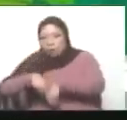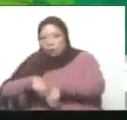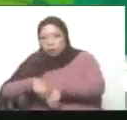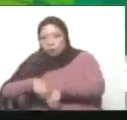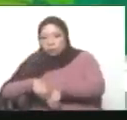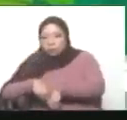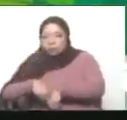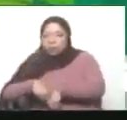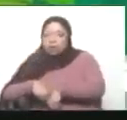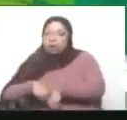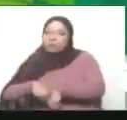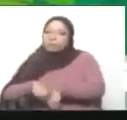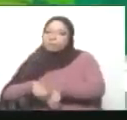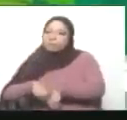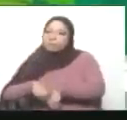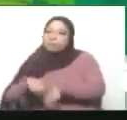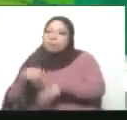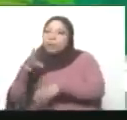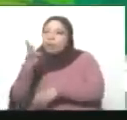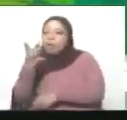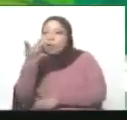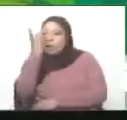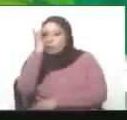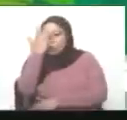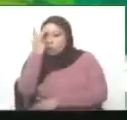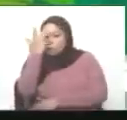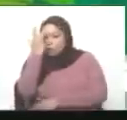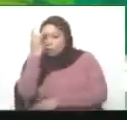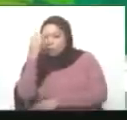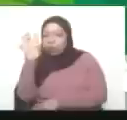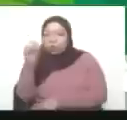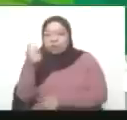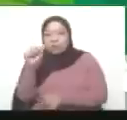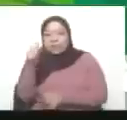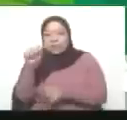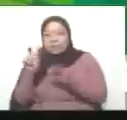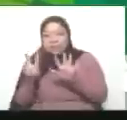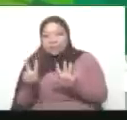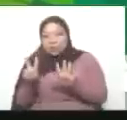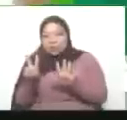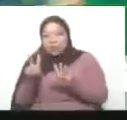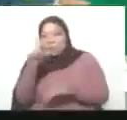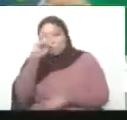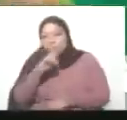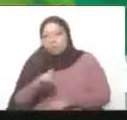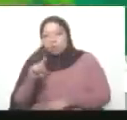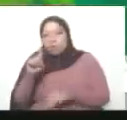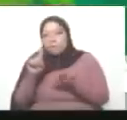en febrero 17 de febrero del año 1966